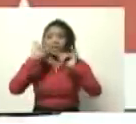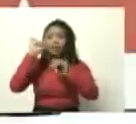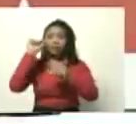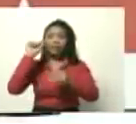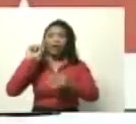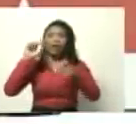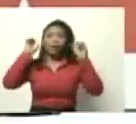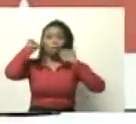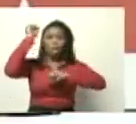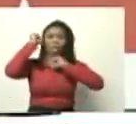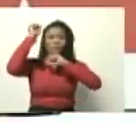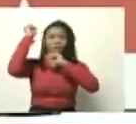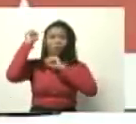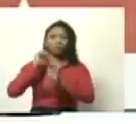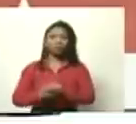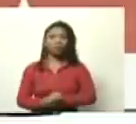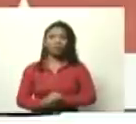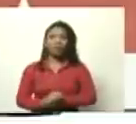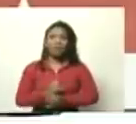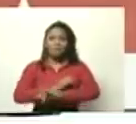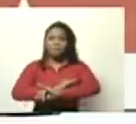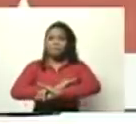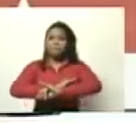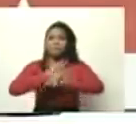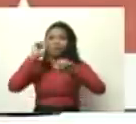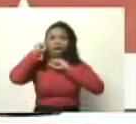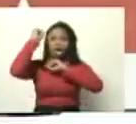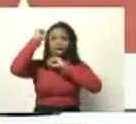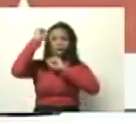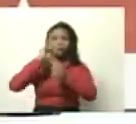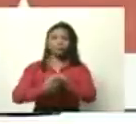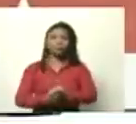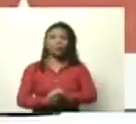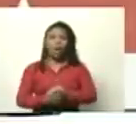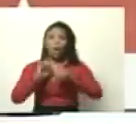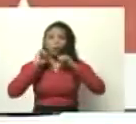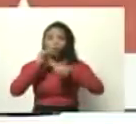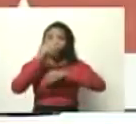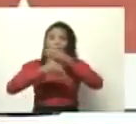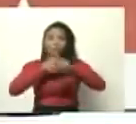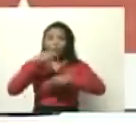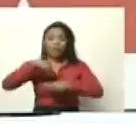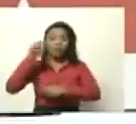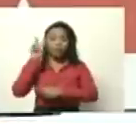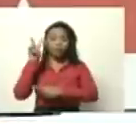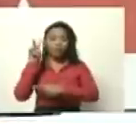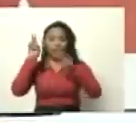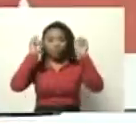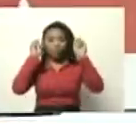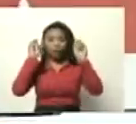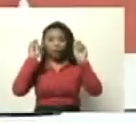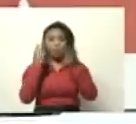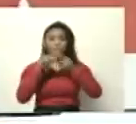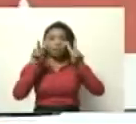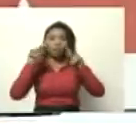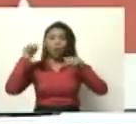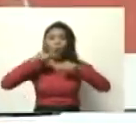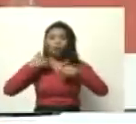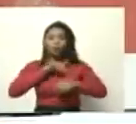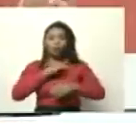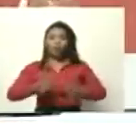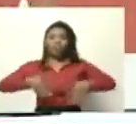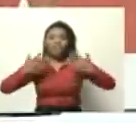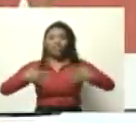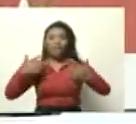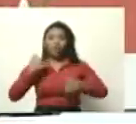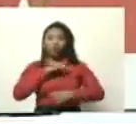guarimbas, se acabaron las guarimbas, y comenzó a generarse en Venezuela el ambiente de paz que hoy nosotros disfrutamos. Nosotros